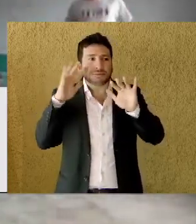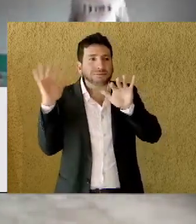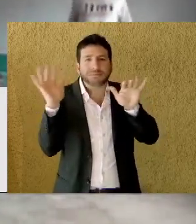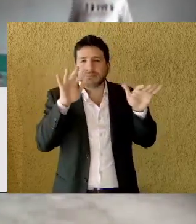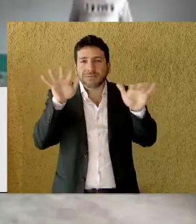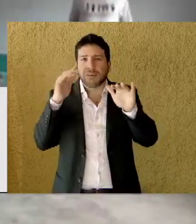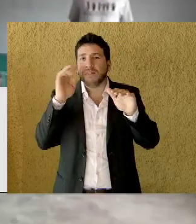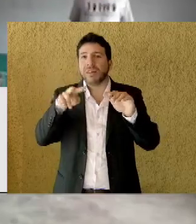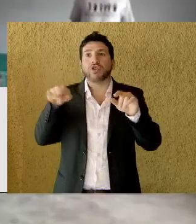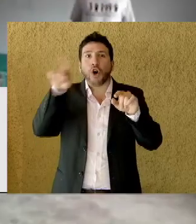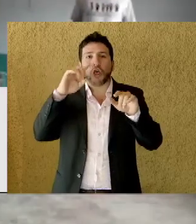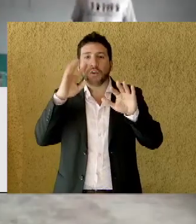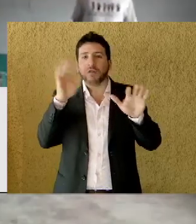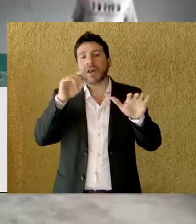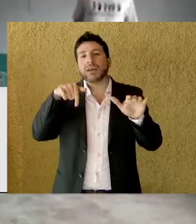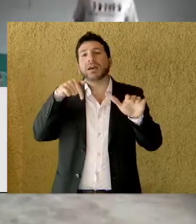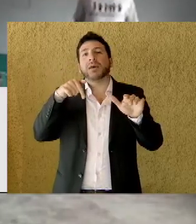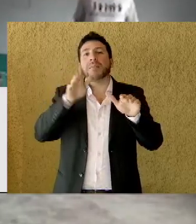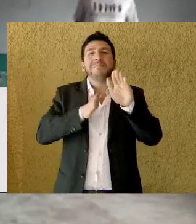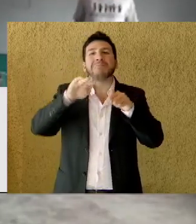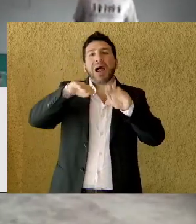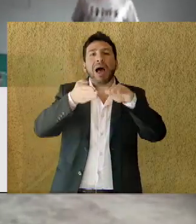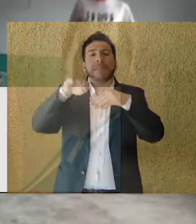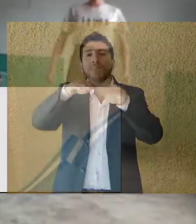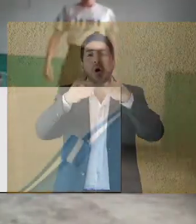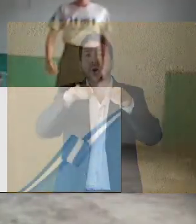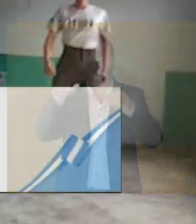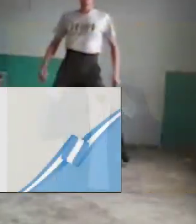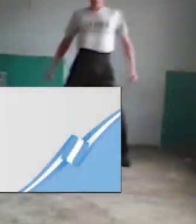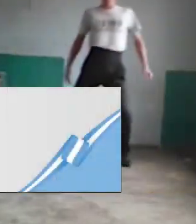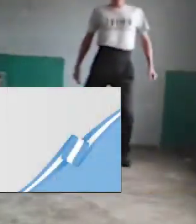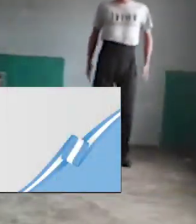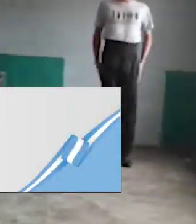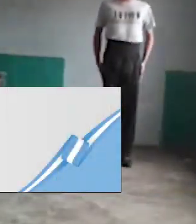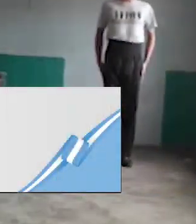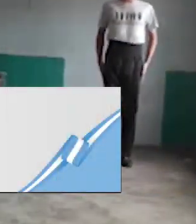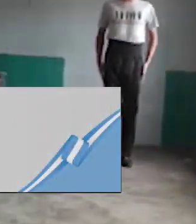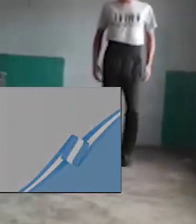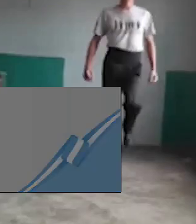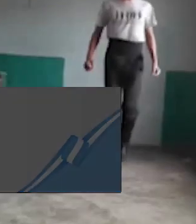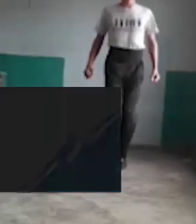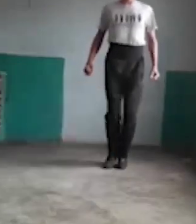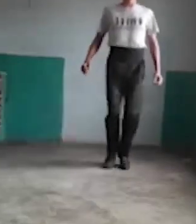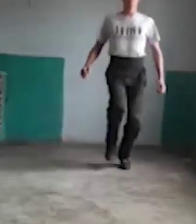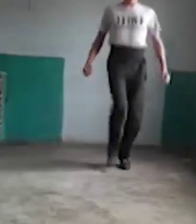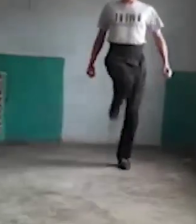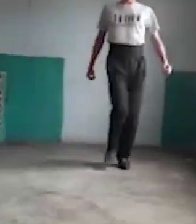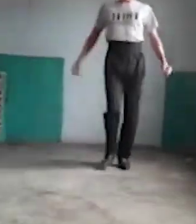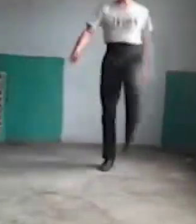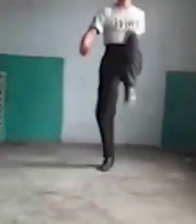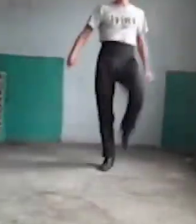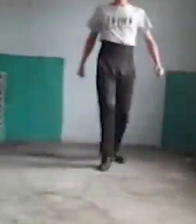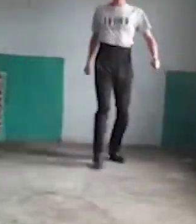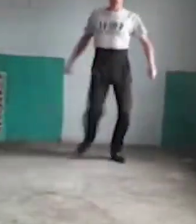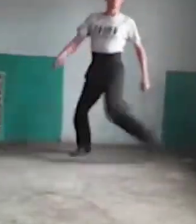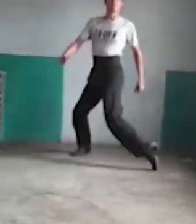casas, justamente haciendo este malambo tan particular para todos. Para mí es uno de los momentos más emocionantes el malambo. Seguro